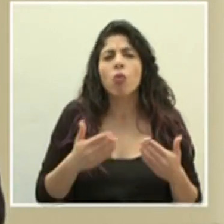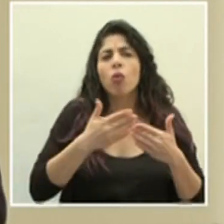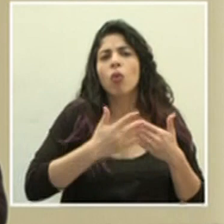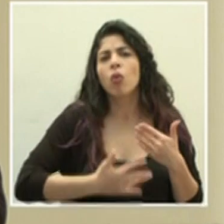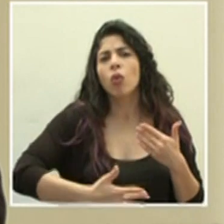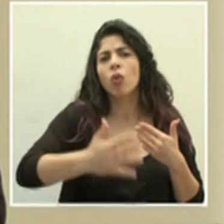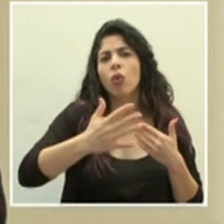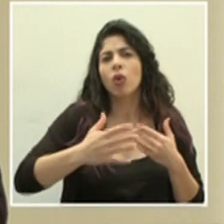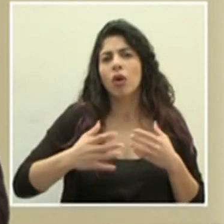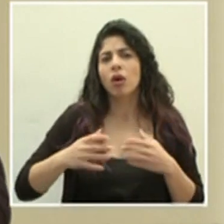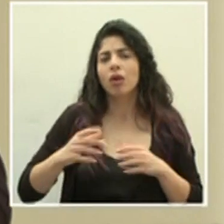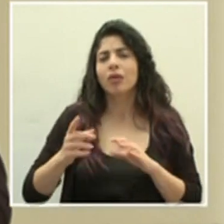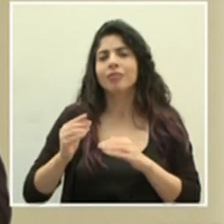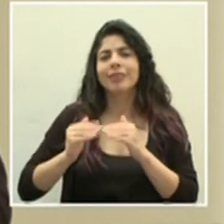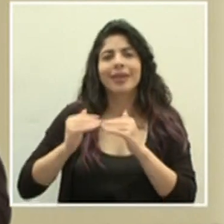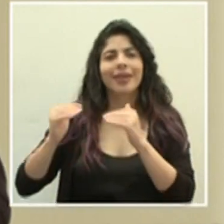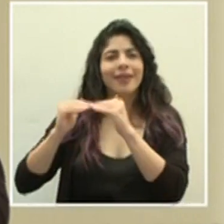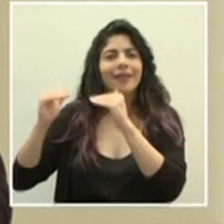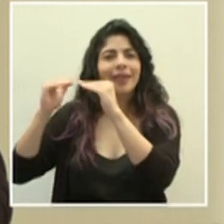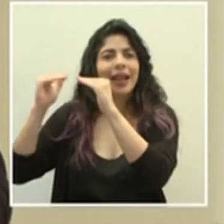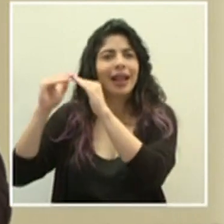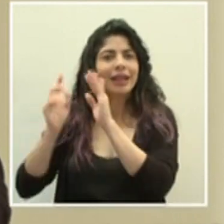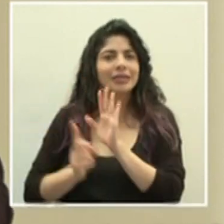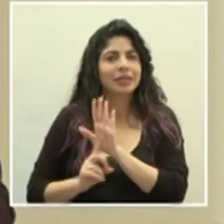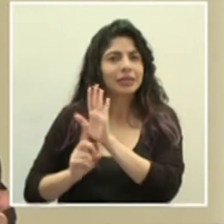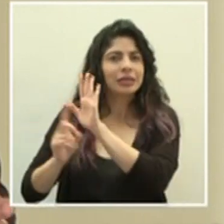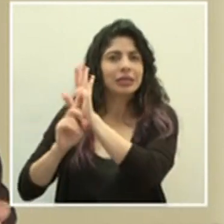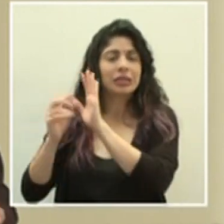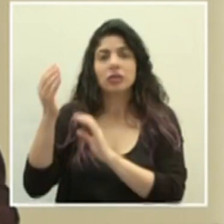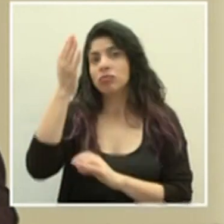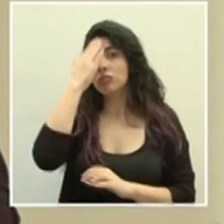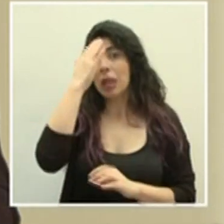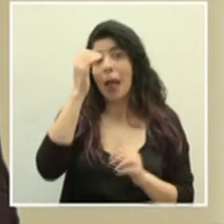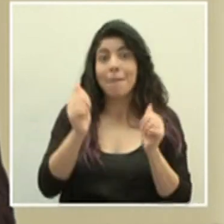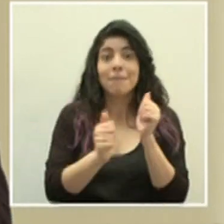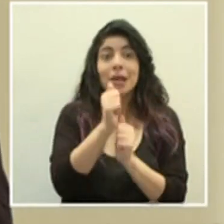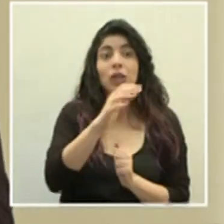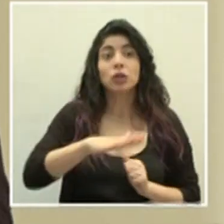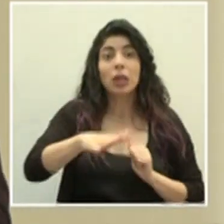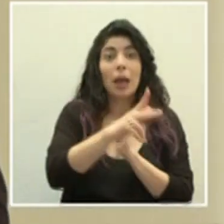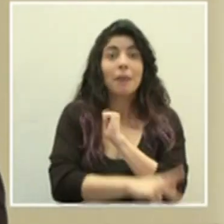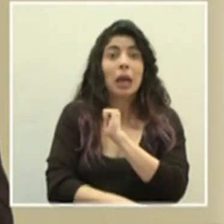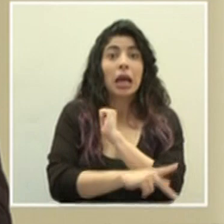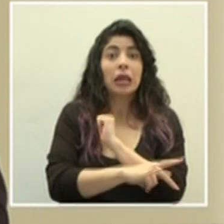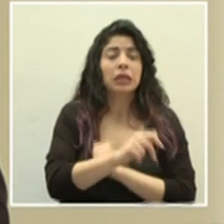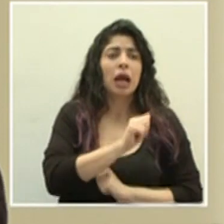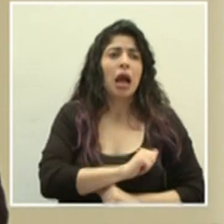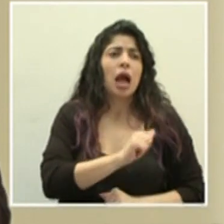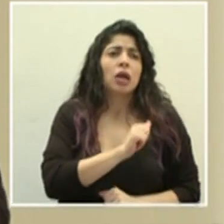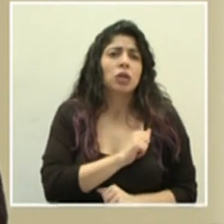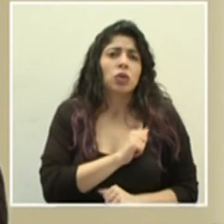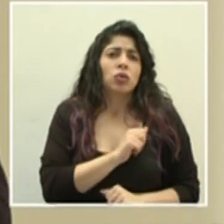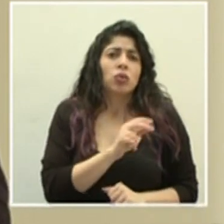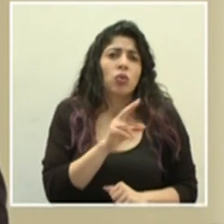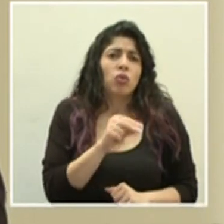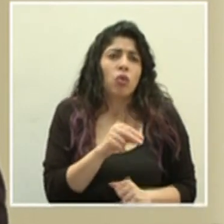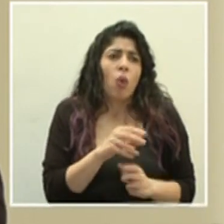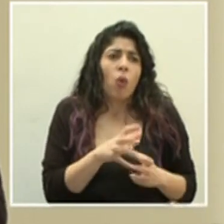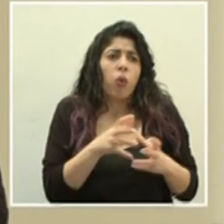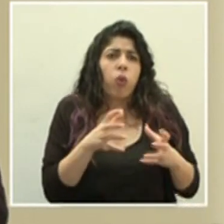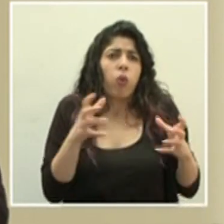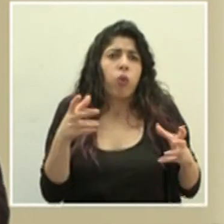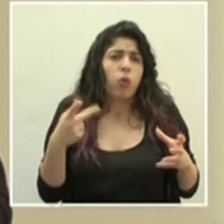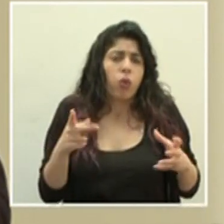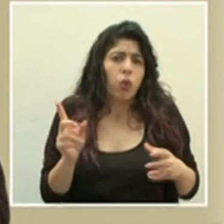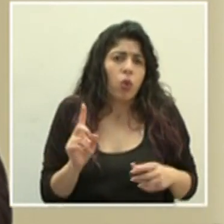del escalamiento de las fases, sabiendo pues que el comportamiento en la gran mayoría del país no se ha incrementado ese riesgo